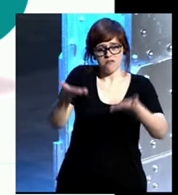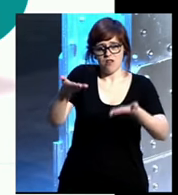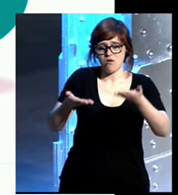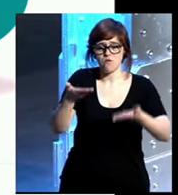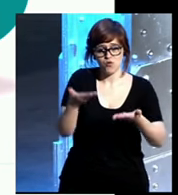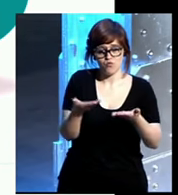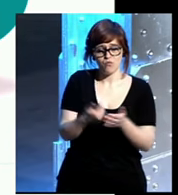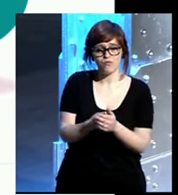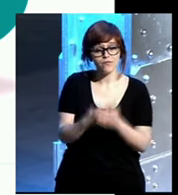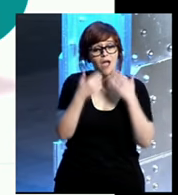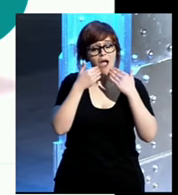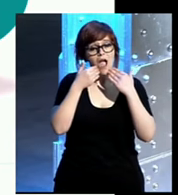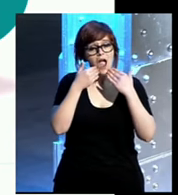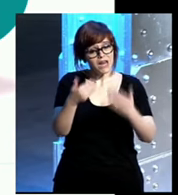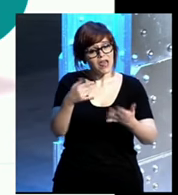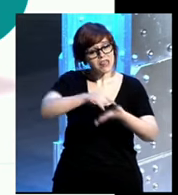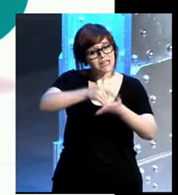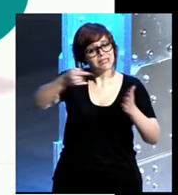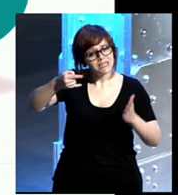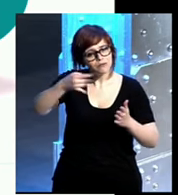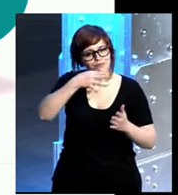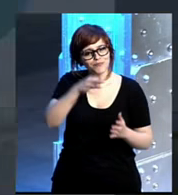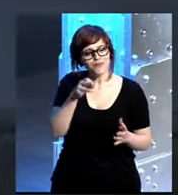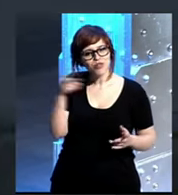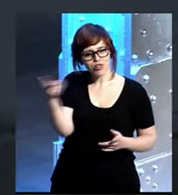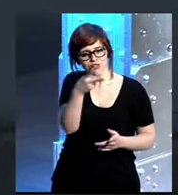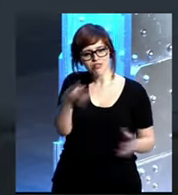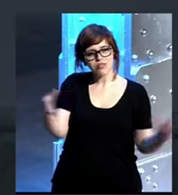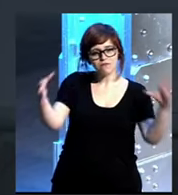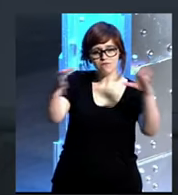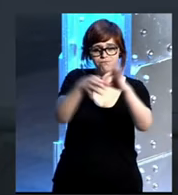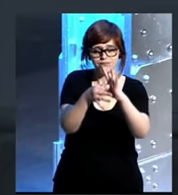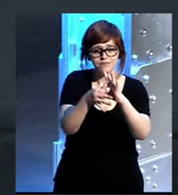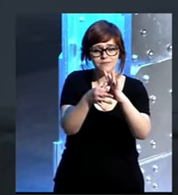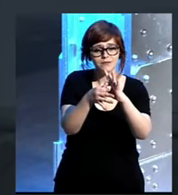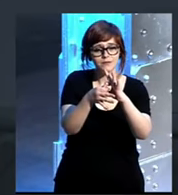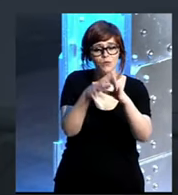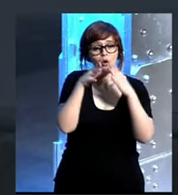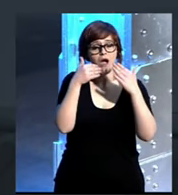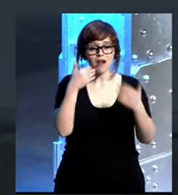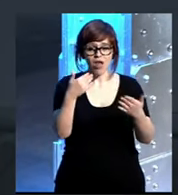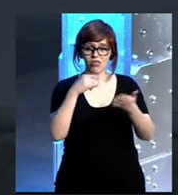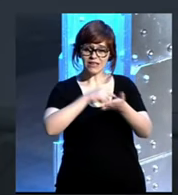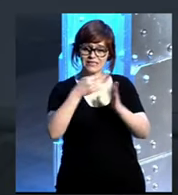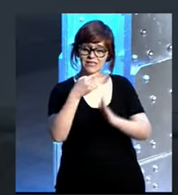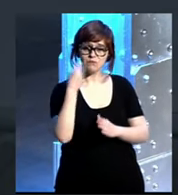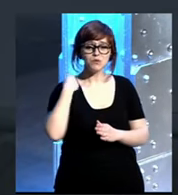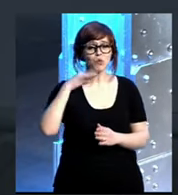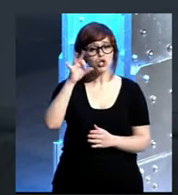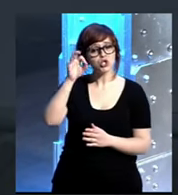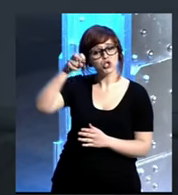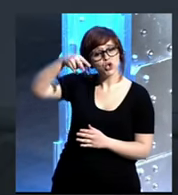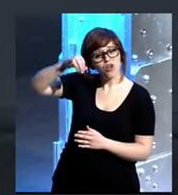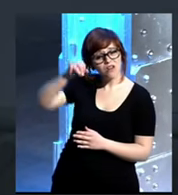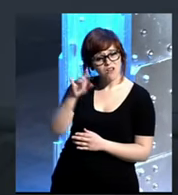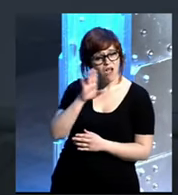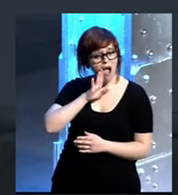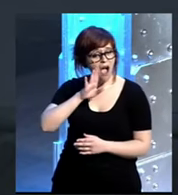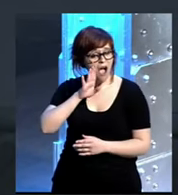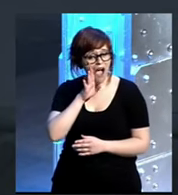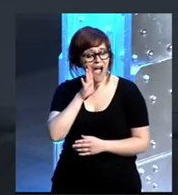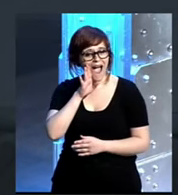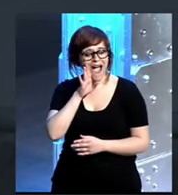TIC podemos encontrar un punto de unión. Porque a través de las TIC, como decía Sonia, hay muchísima